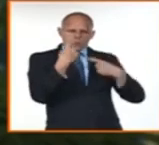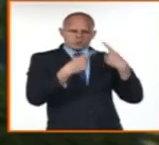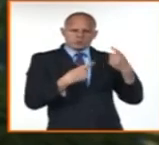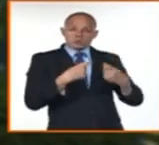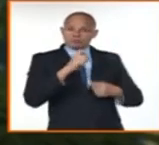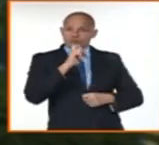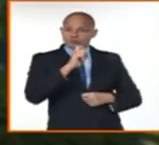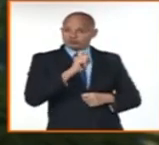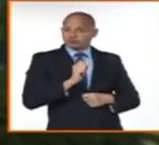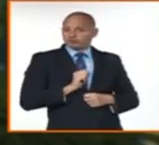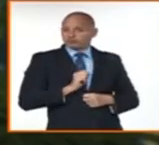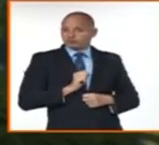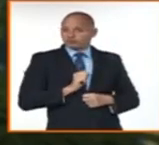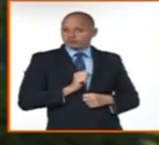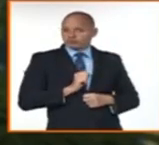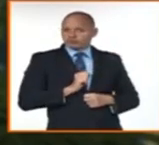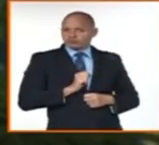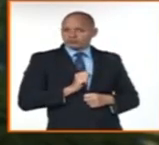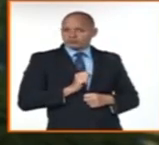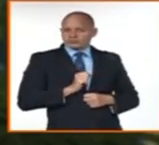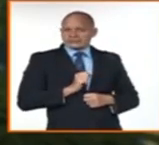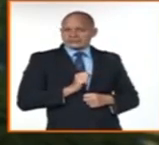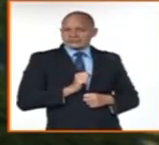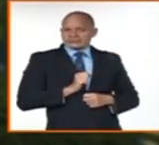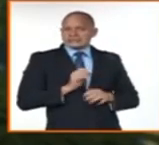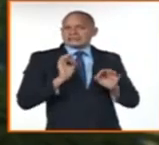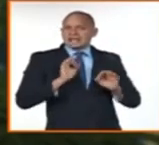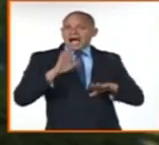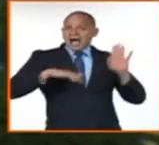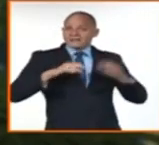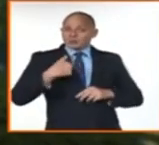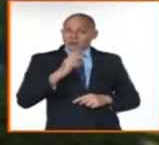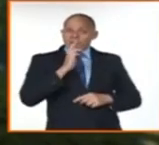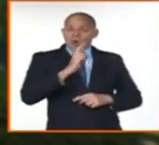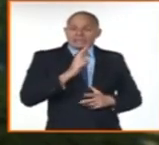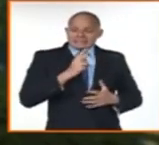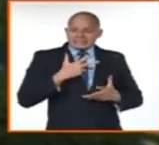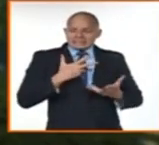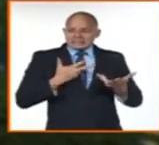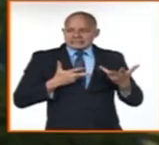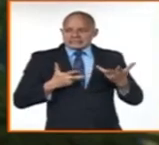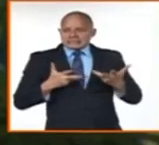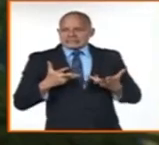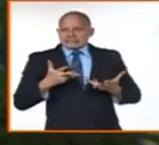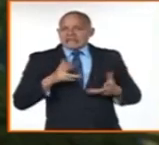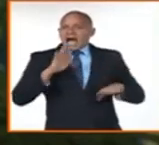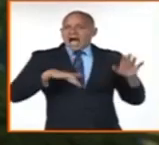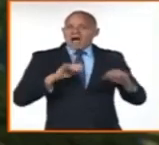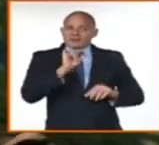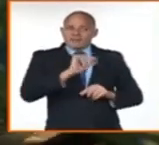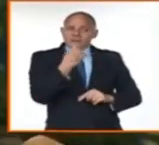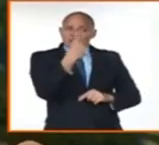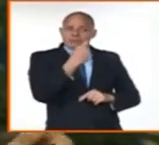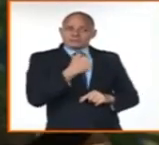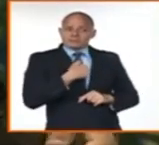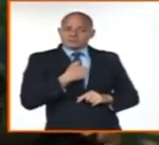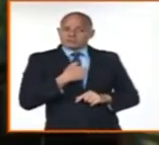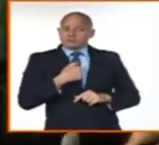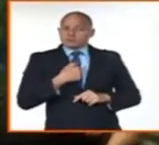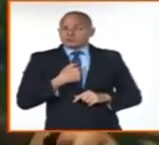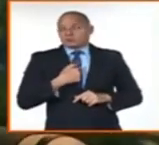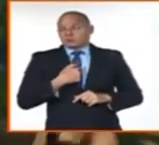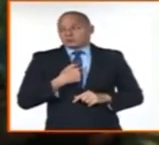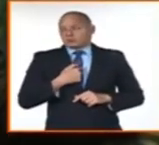Preguntas que casi siempre la solidaridad nunca ha sabido contestar, que le tiene mucho miedo a veces. No sabemos cuáles serían